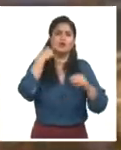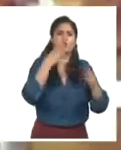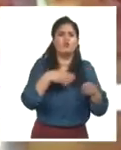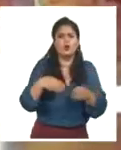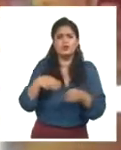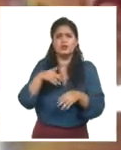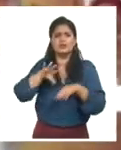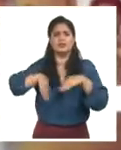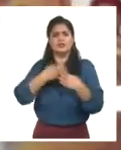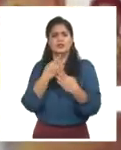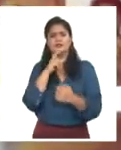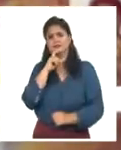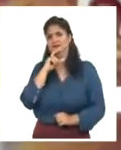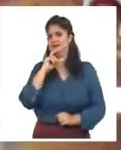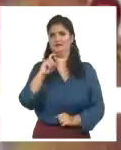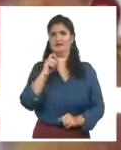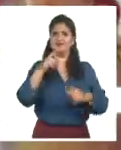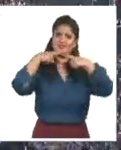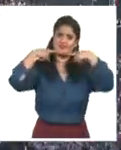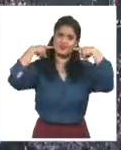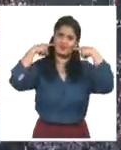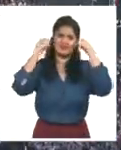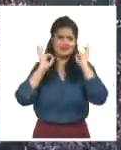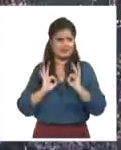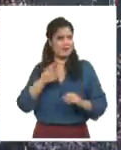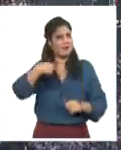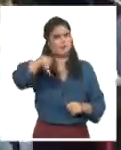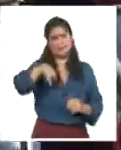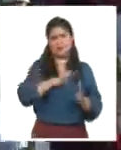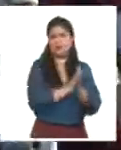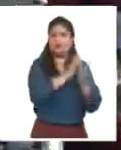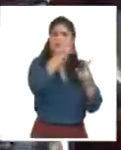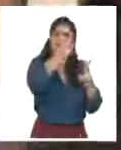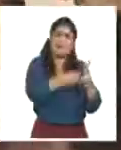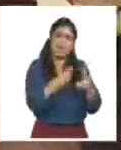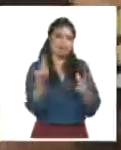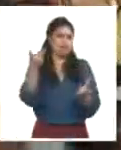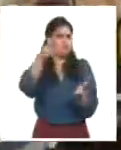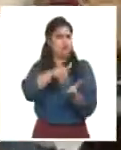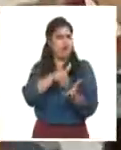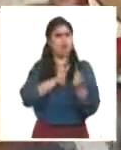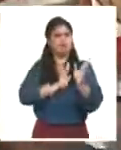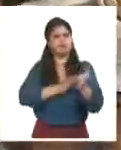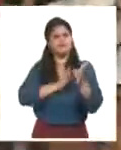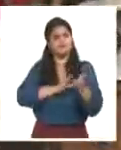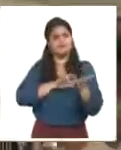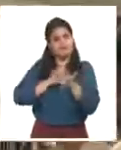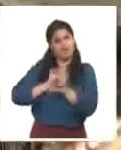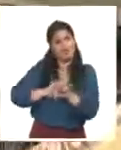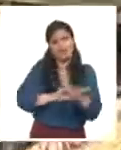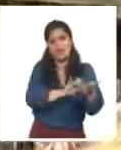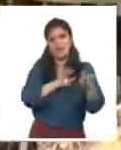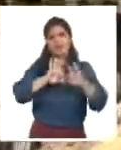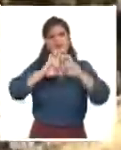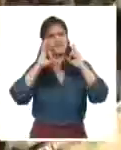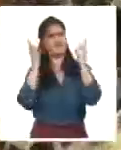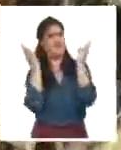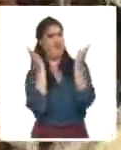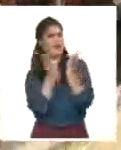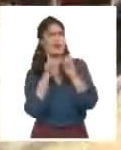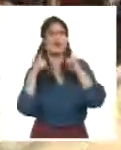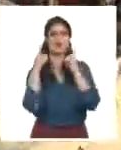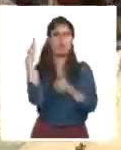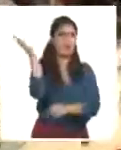duros. Sonriente e inquieto cada primero de mayo al ver la demostración de hijos y nietos y aquellos que